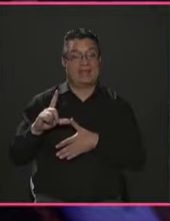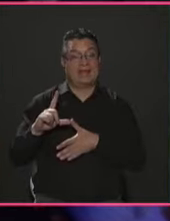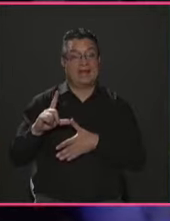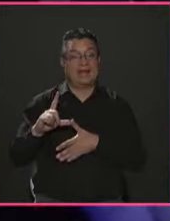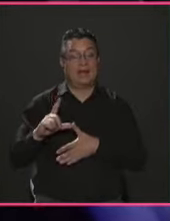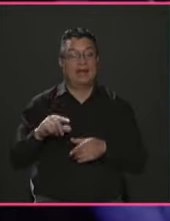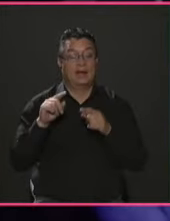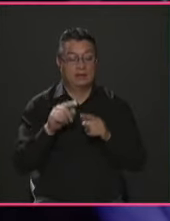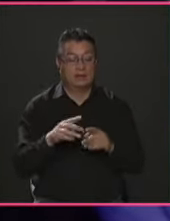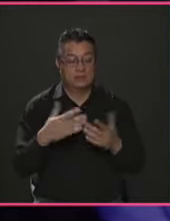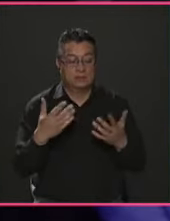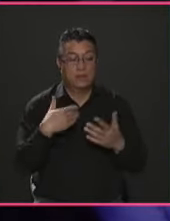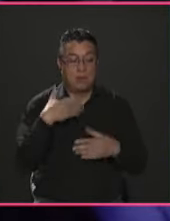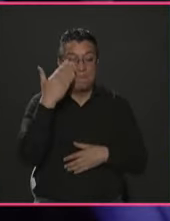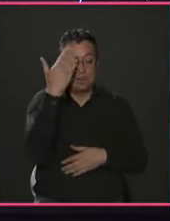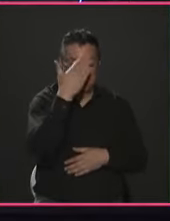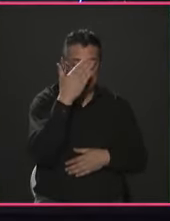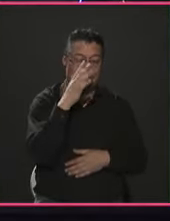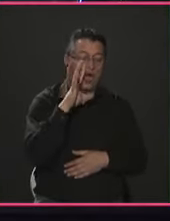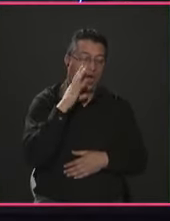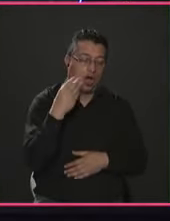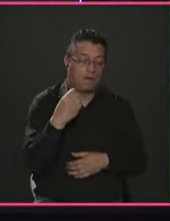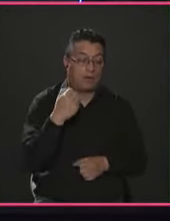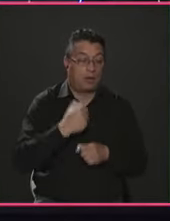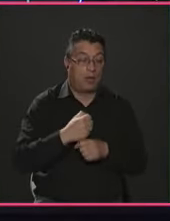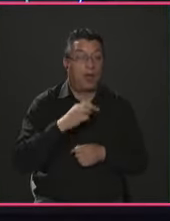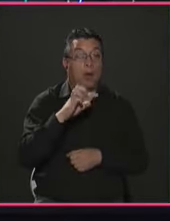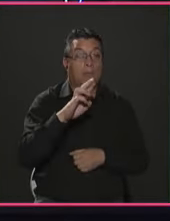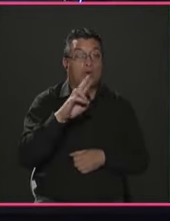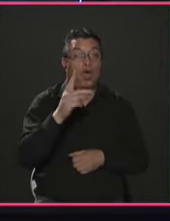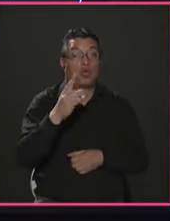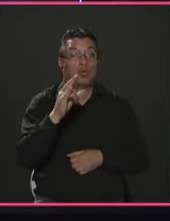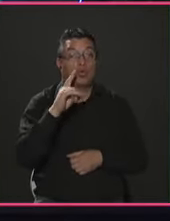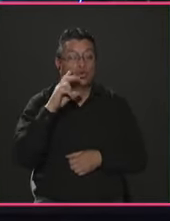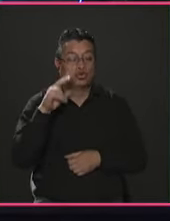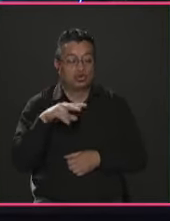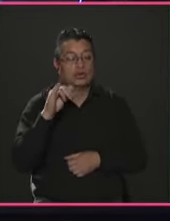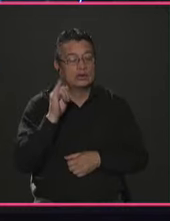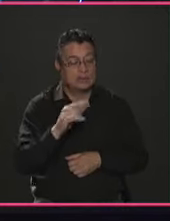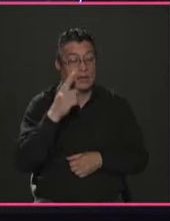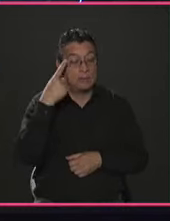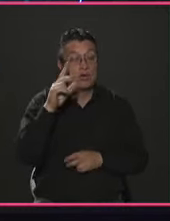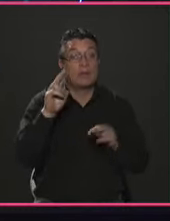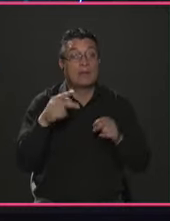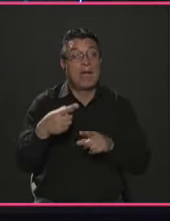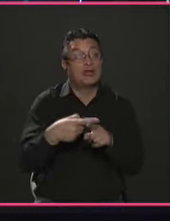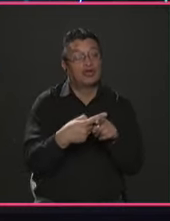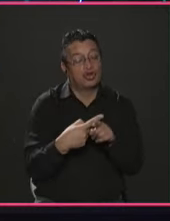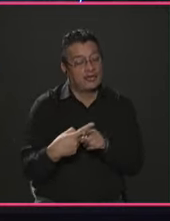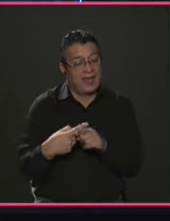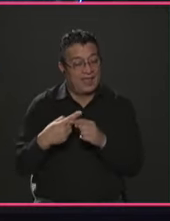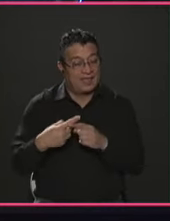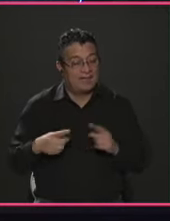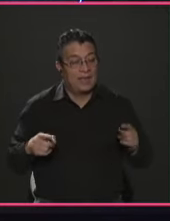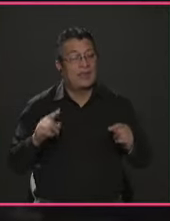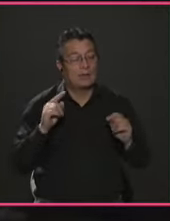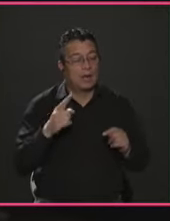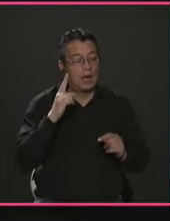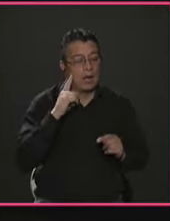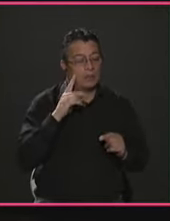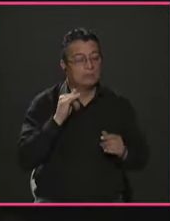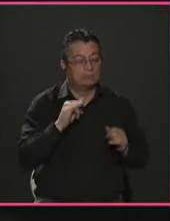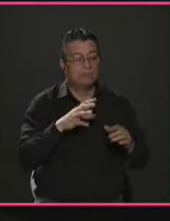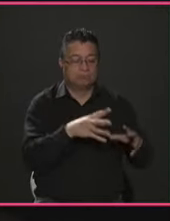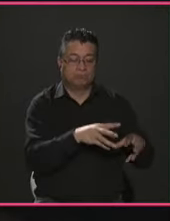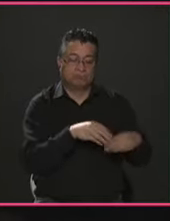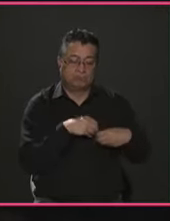productividad obviamente nos nos preocupa pero desde una perspectiva social entonces tenía sentido abrazar Esto bueno la